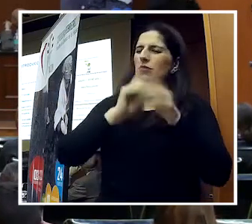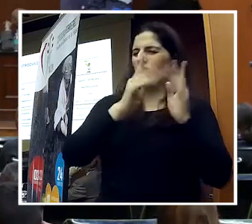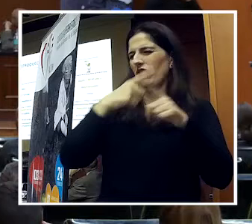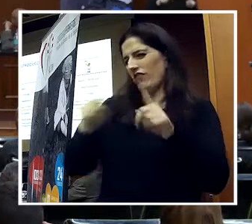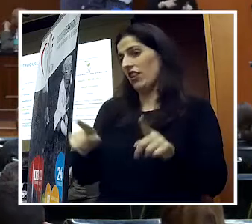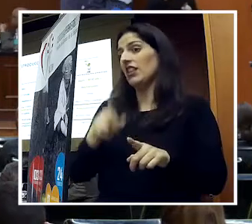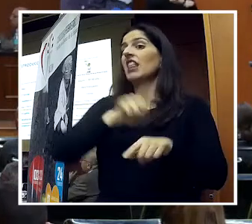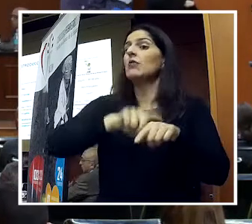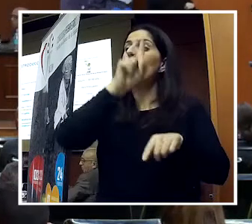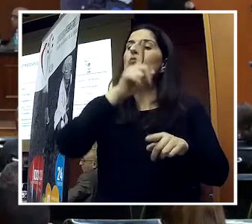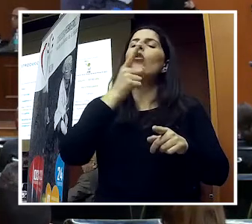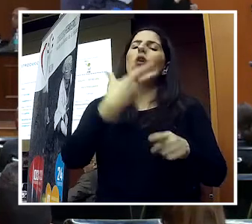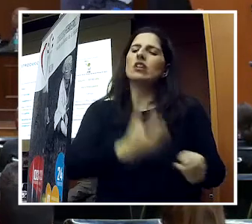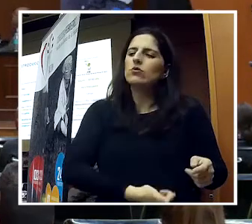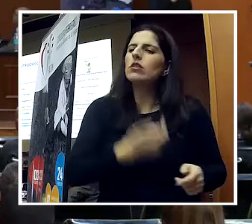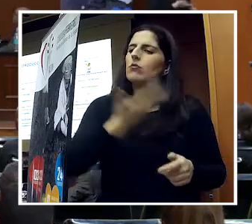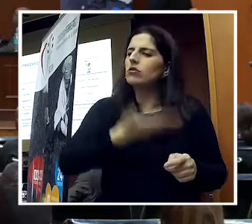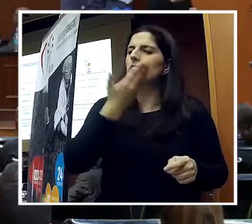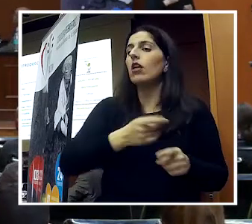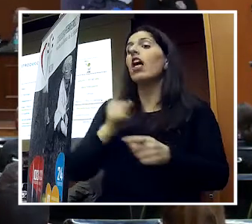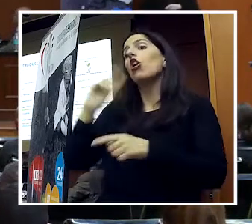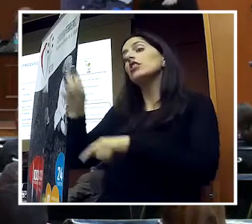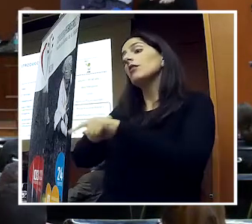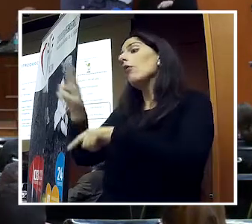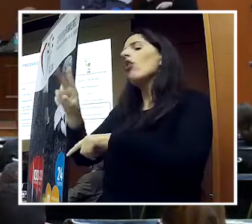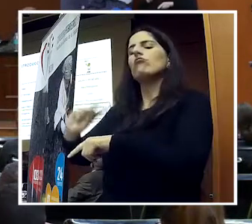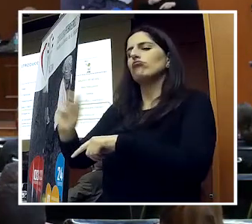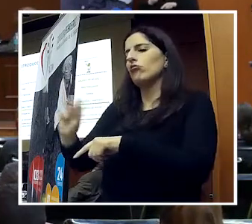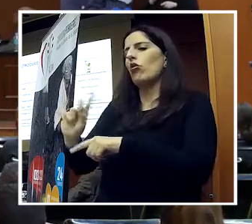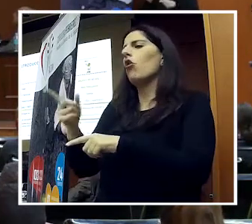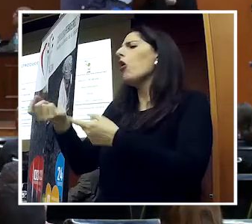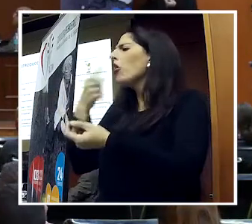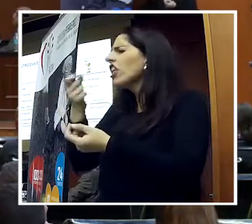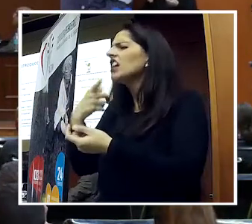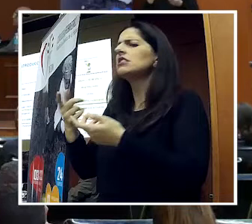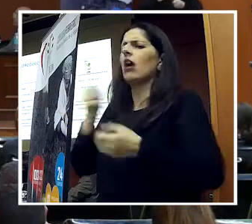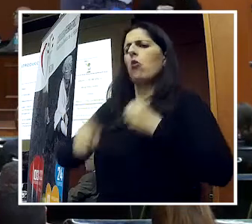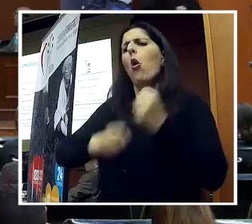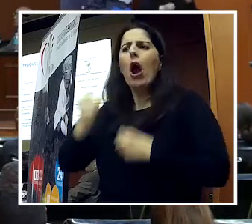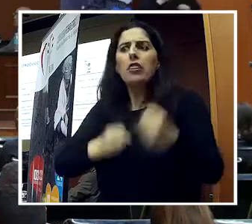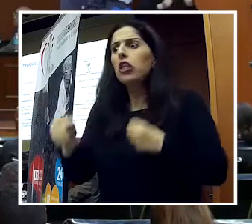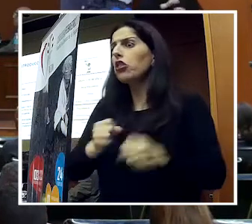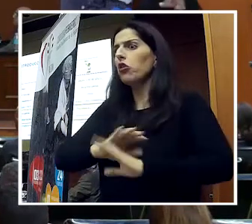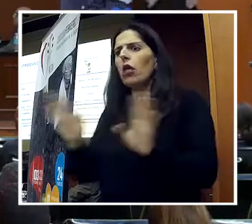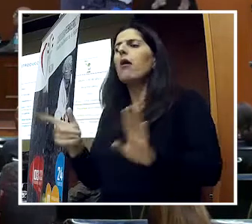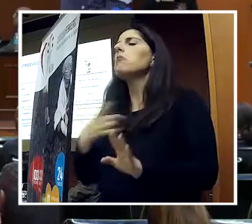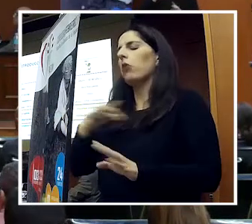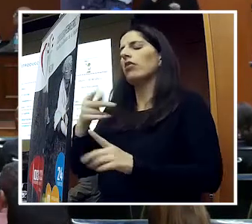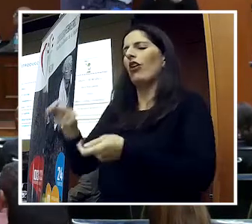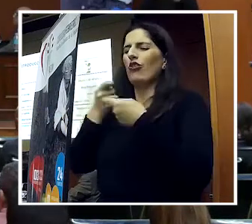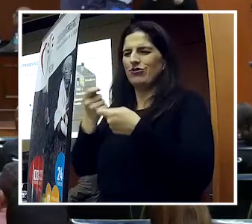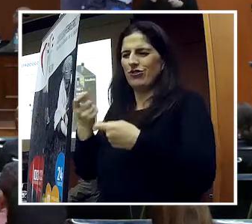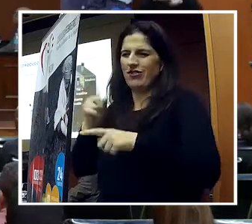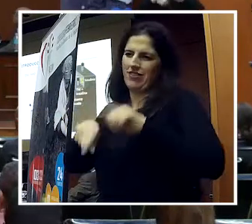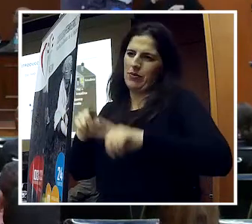insulina es vital, en la diabetes tipo 2 no siempre es necesario, algunas veces solo se controla con dieta y ejercicio, otros con antidiabéticos orales y en